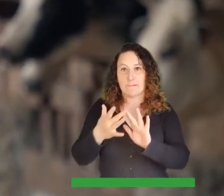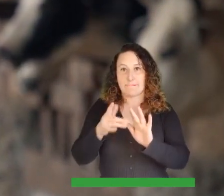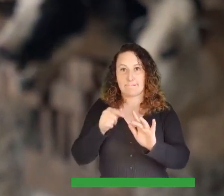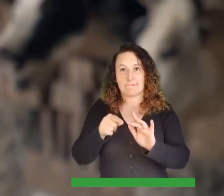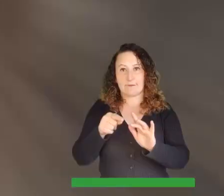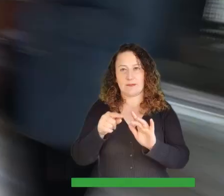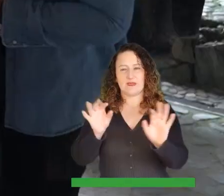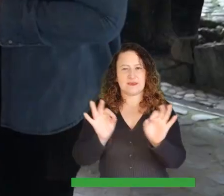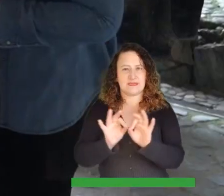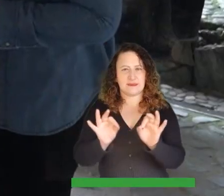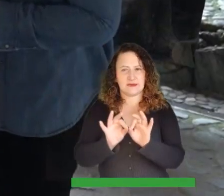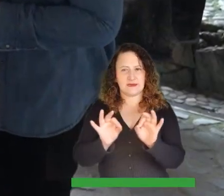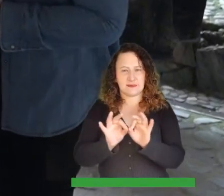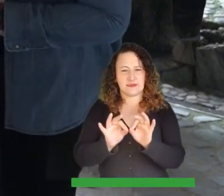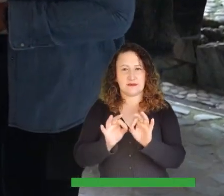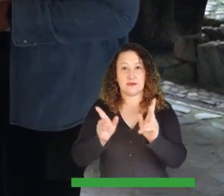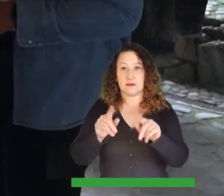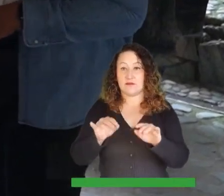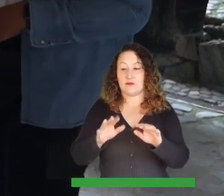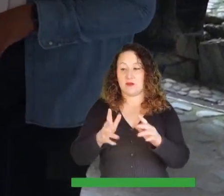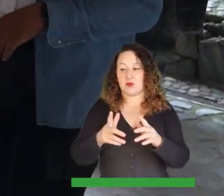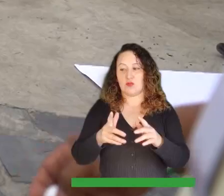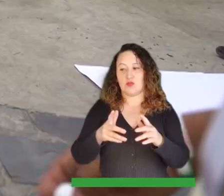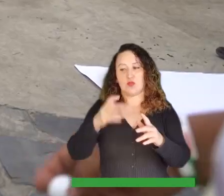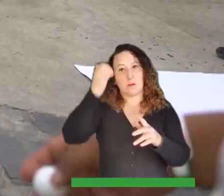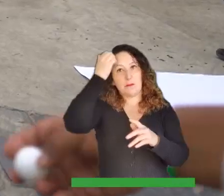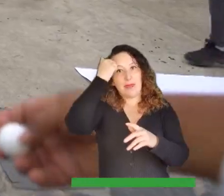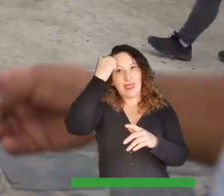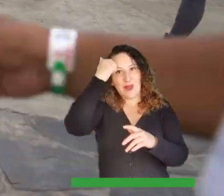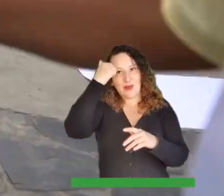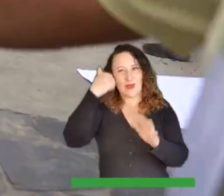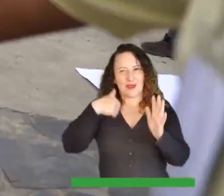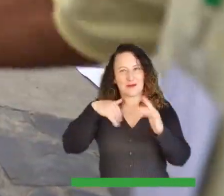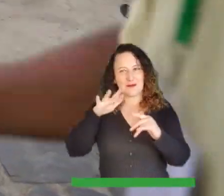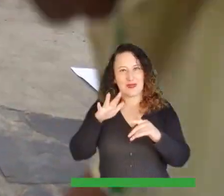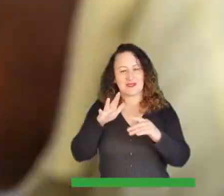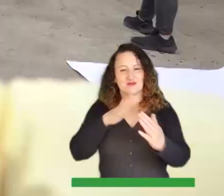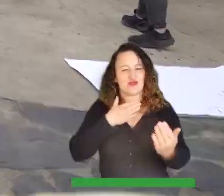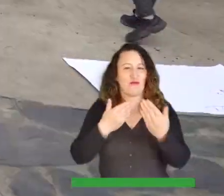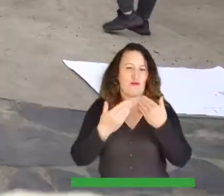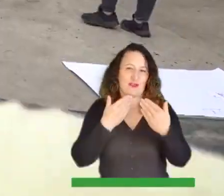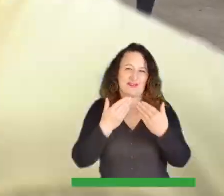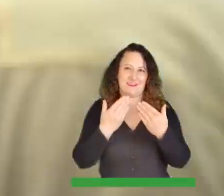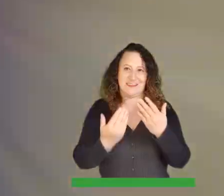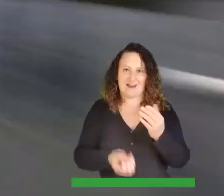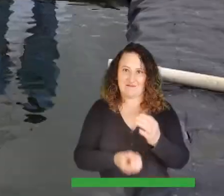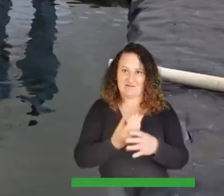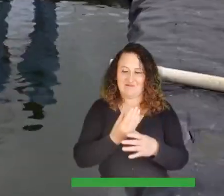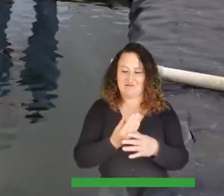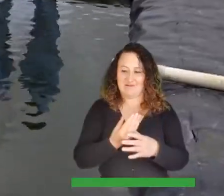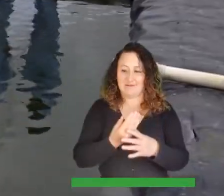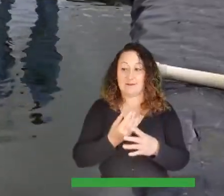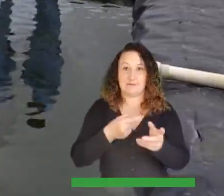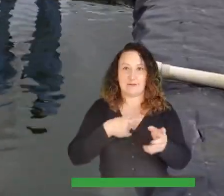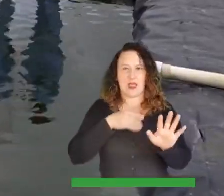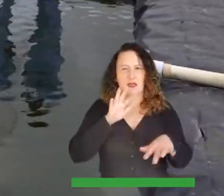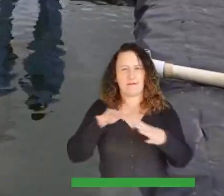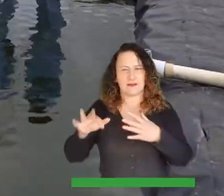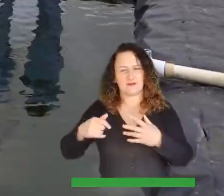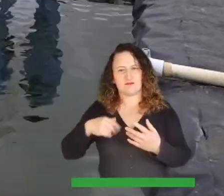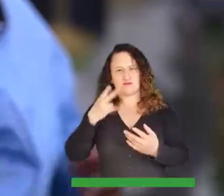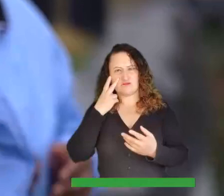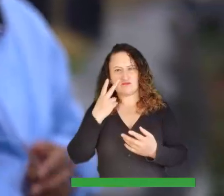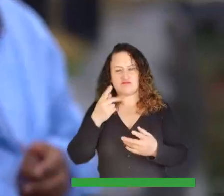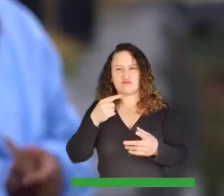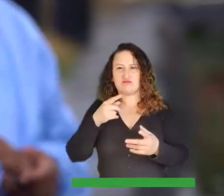de manera sencilla, un poquito más pedagógica. Se ha aprendido a tener confianza, en el sentido de que uno a veces no